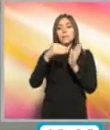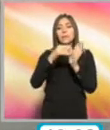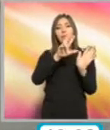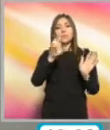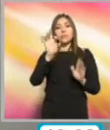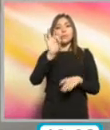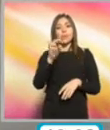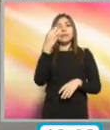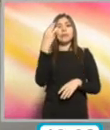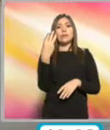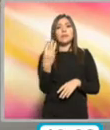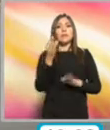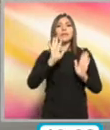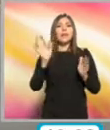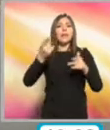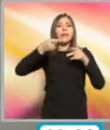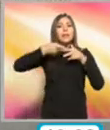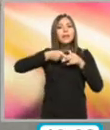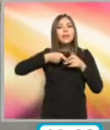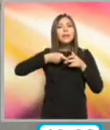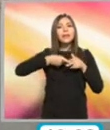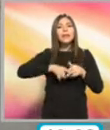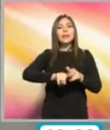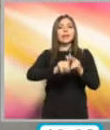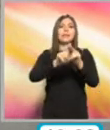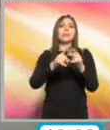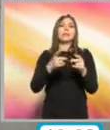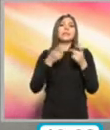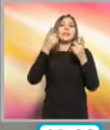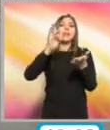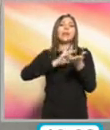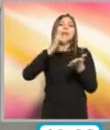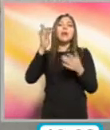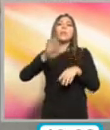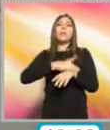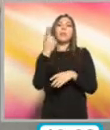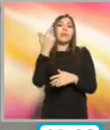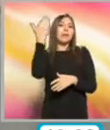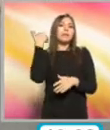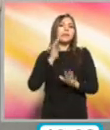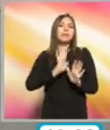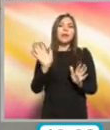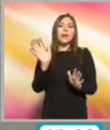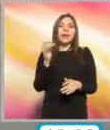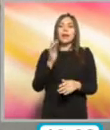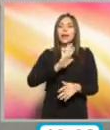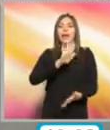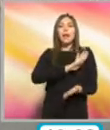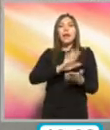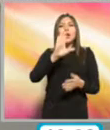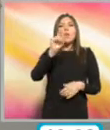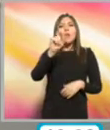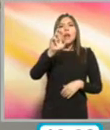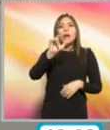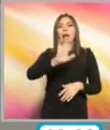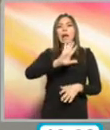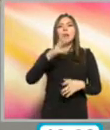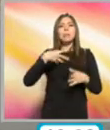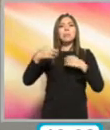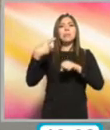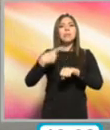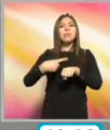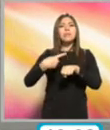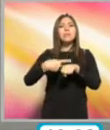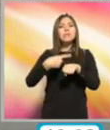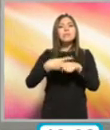1843 comienzan en agradecimiento, porque ya no había cólera, a representar la pasión